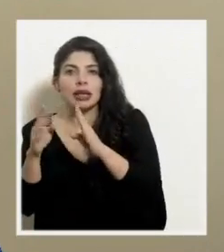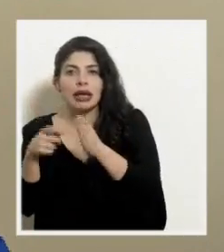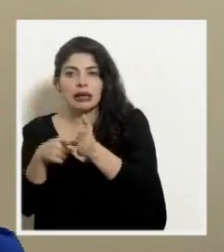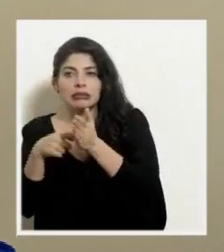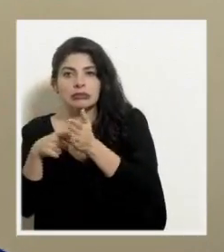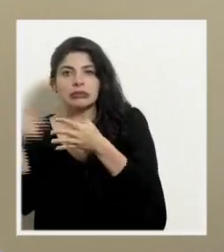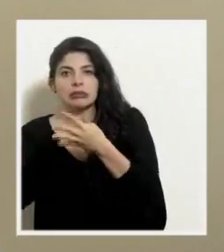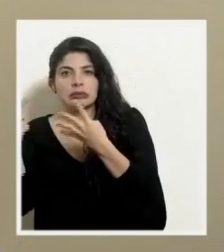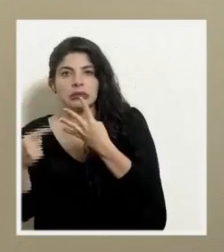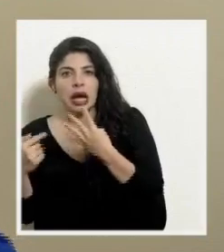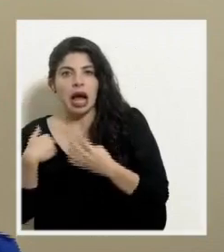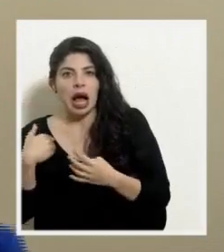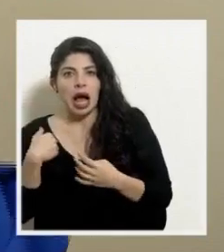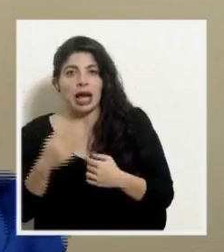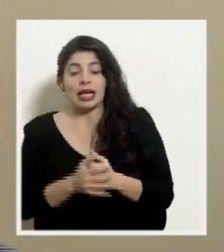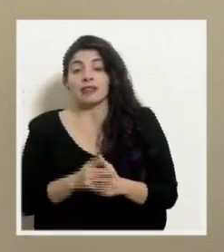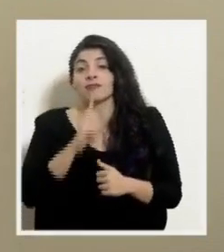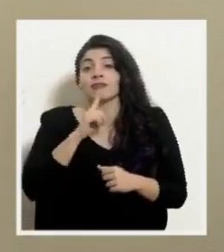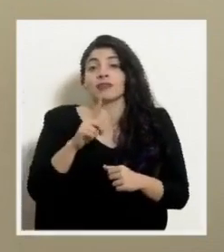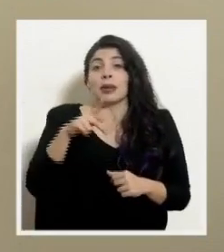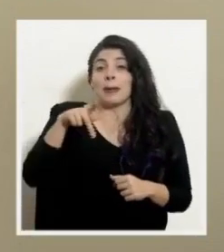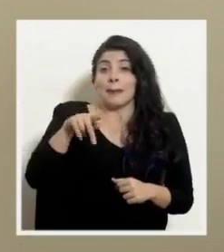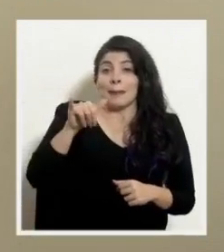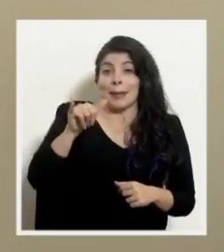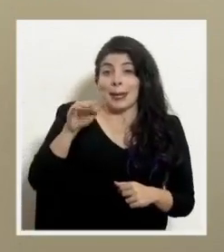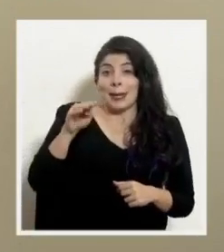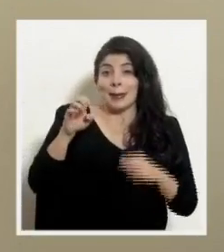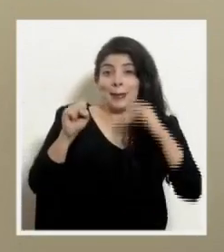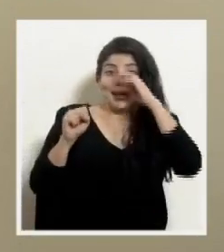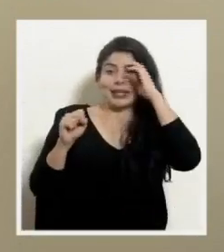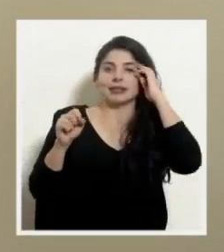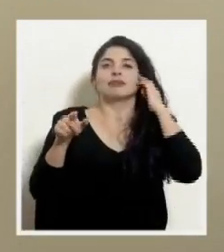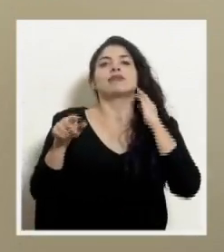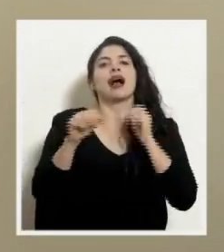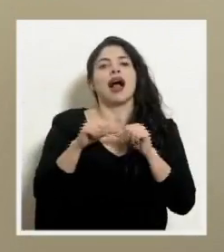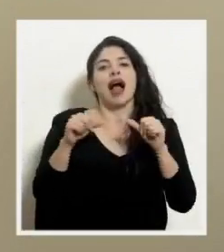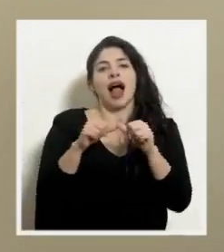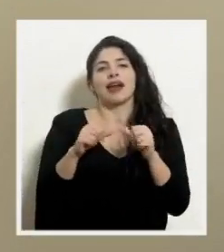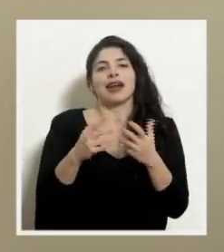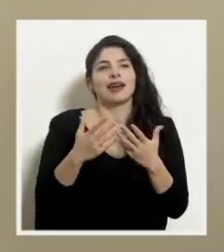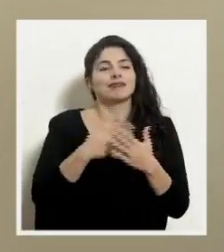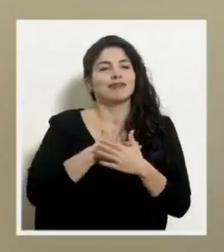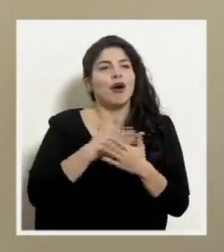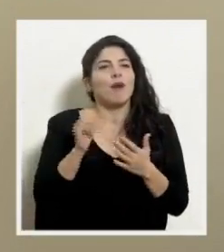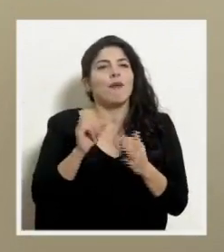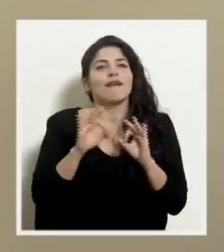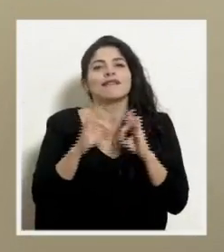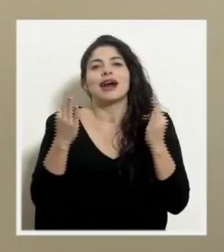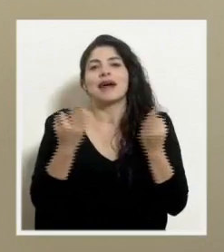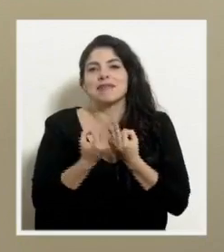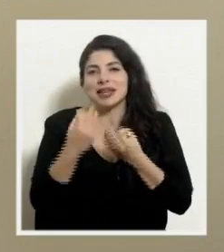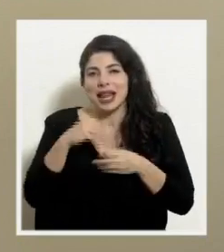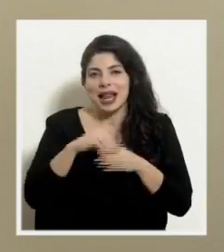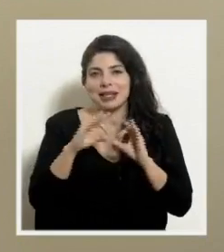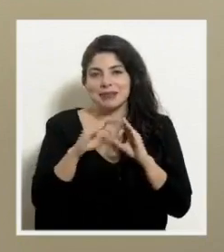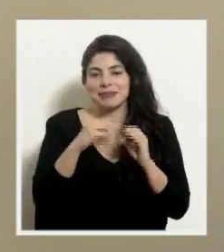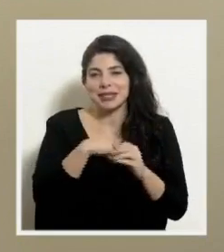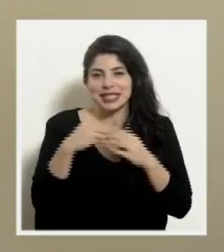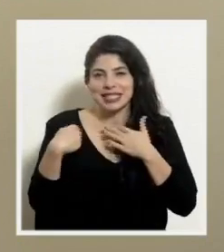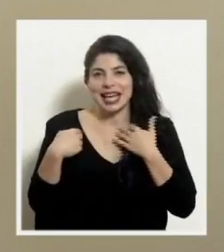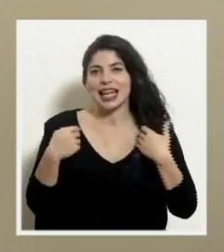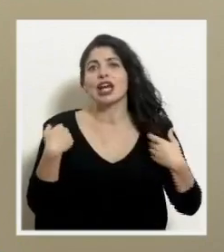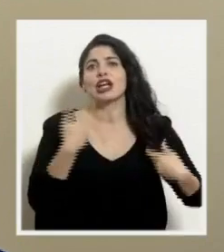tenemos. Realmente el sector de la PYME, que es un sector muy familiar para nosotros dentro del ministerio, lo